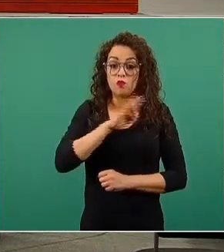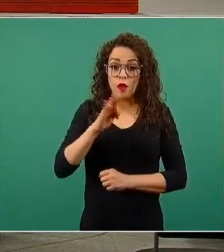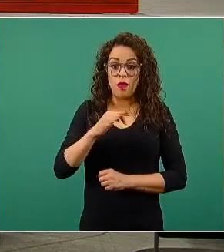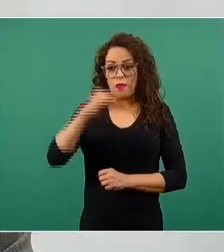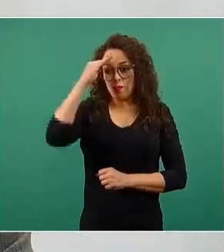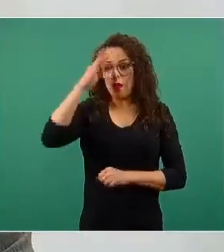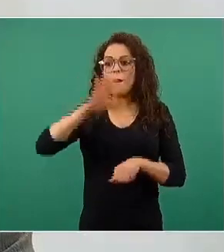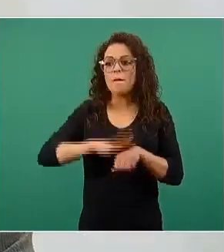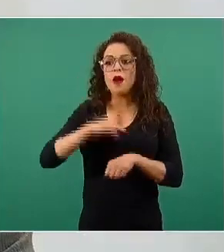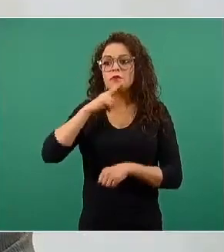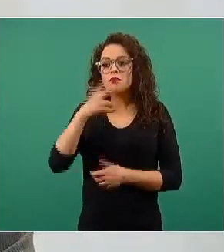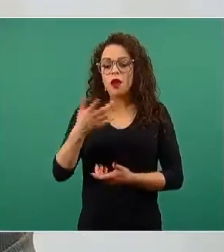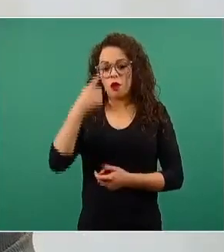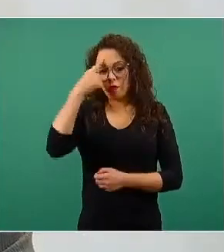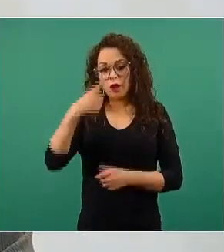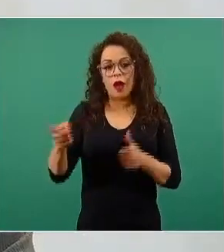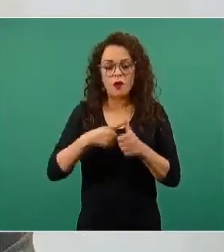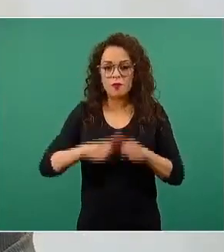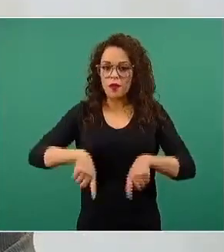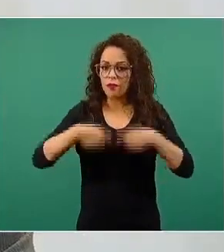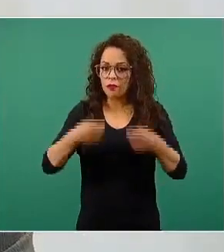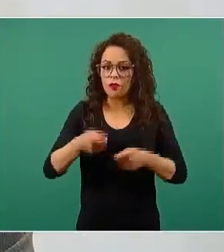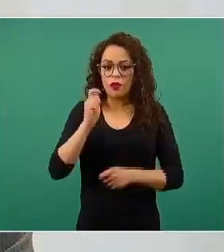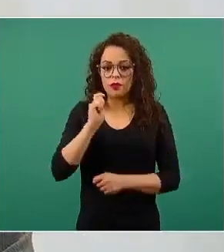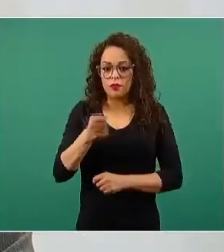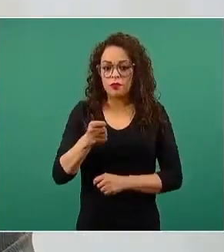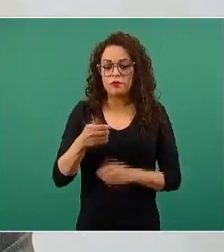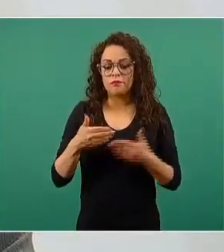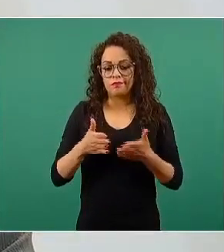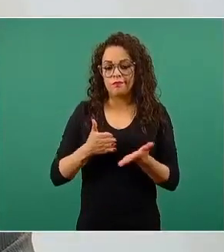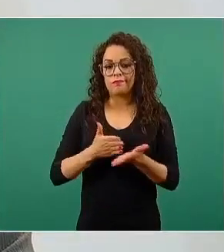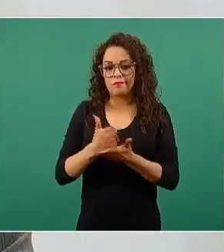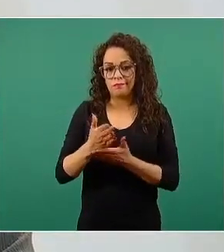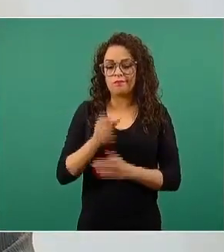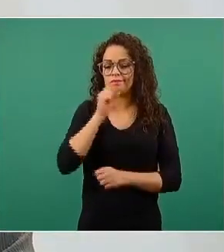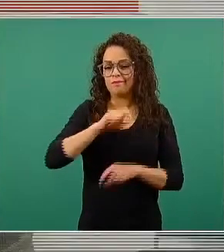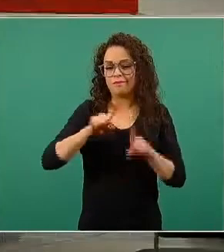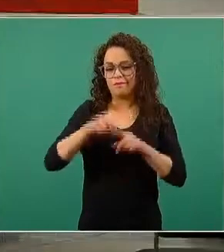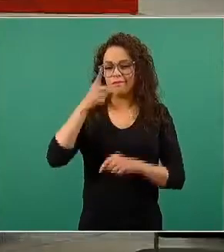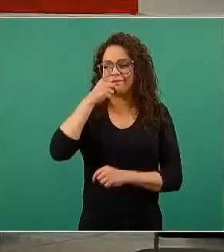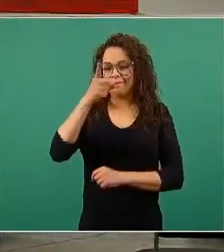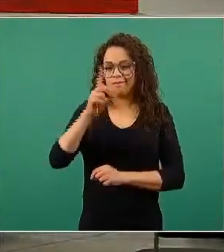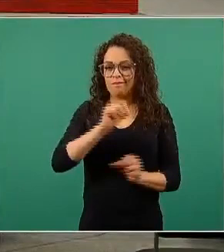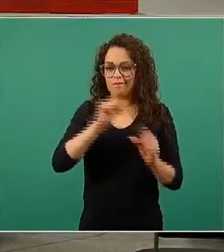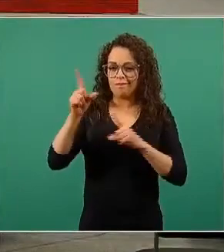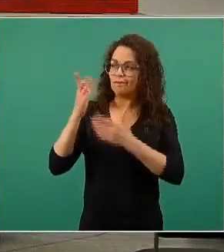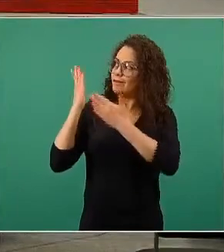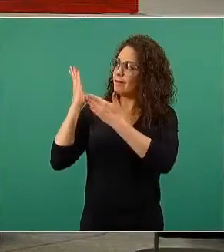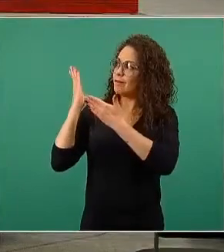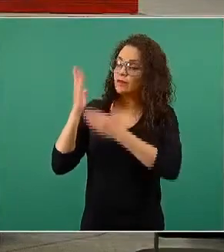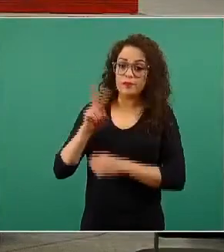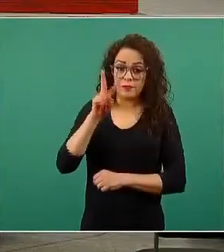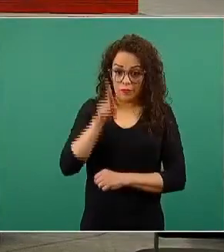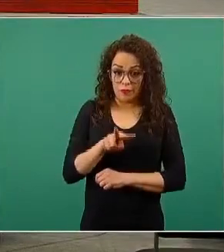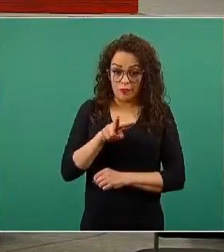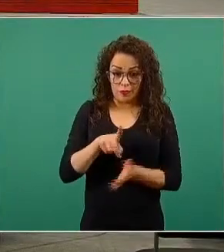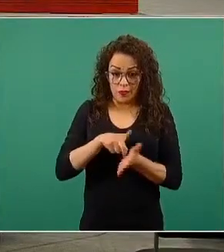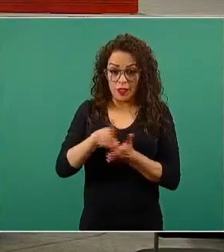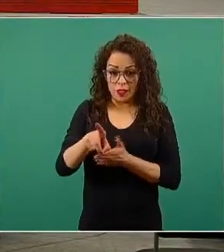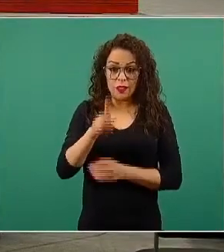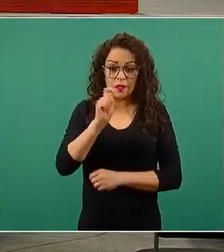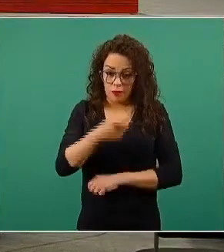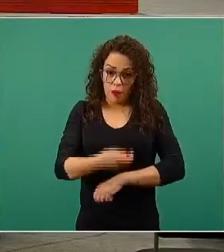y priorizando el acceso, como lo señala ahí la lámina. La vacuna es un derecho y le invitamos